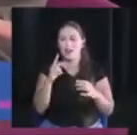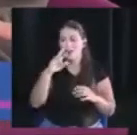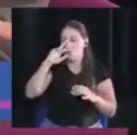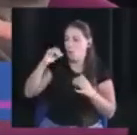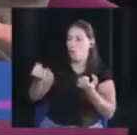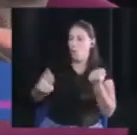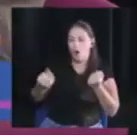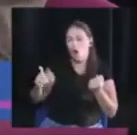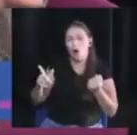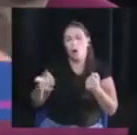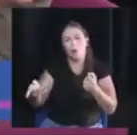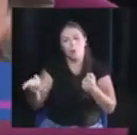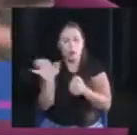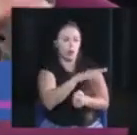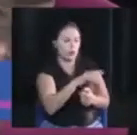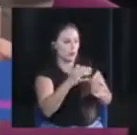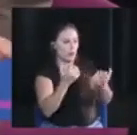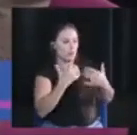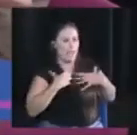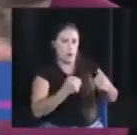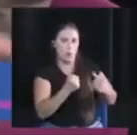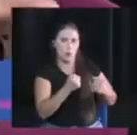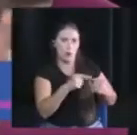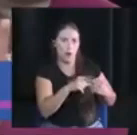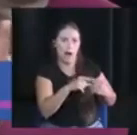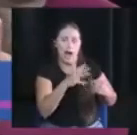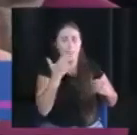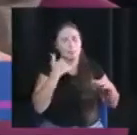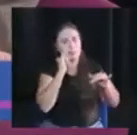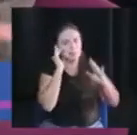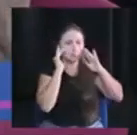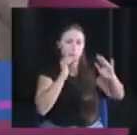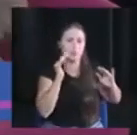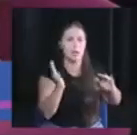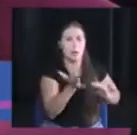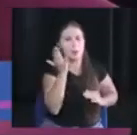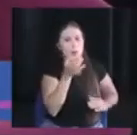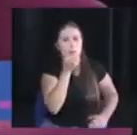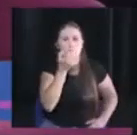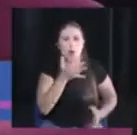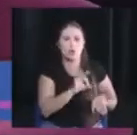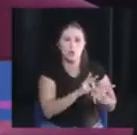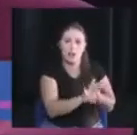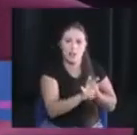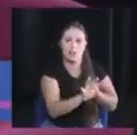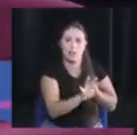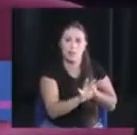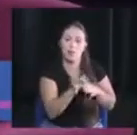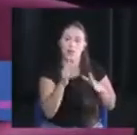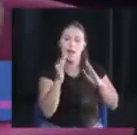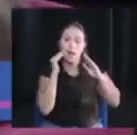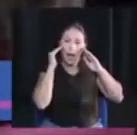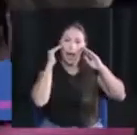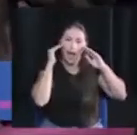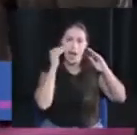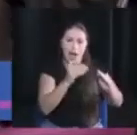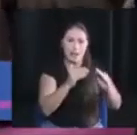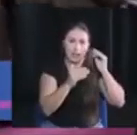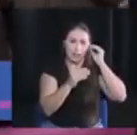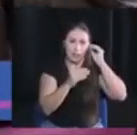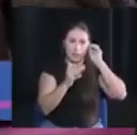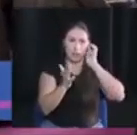en salud, hay que producir más y mejores bienes y servicios. Hay una tensión